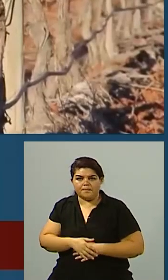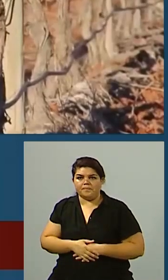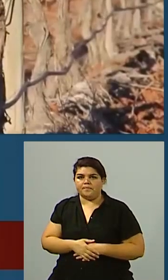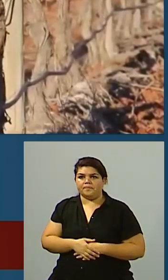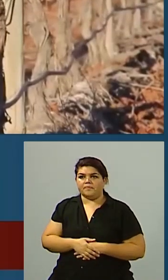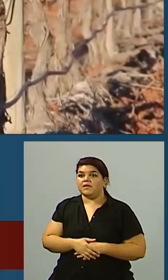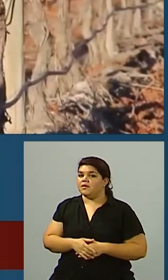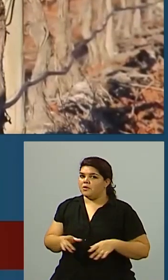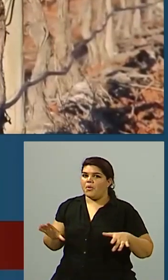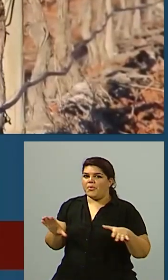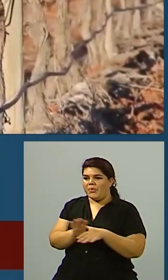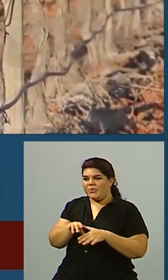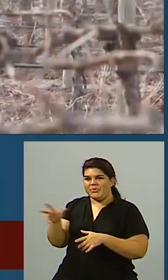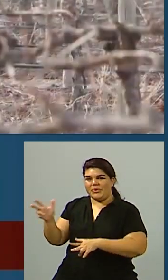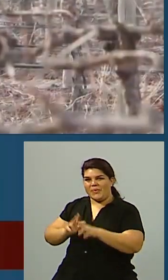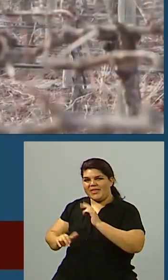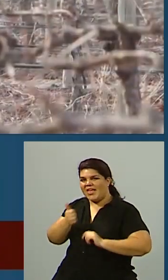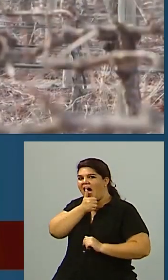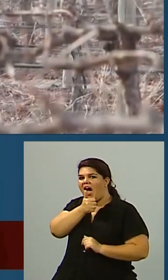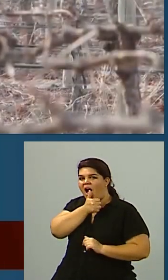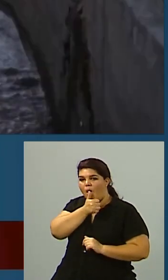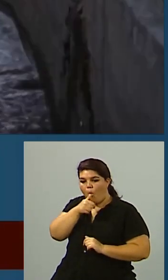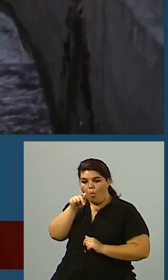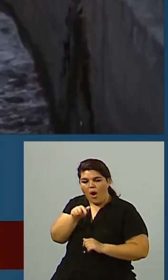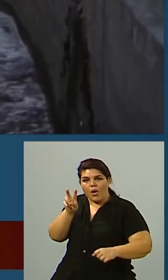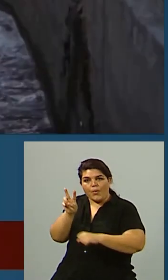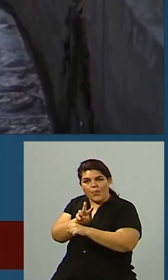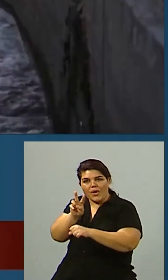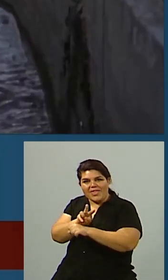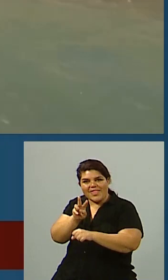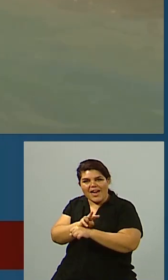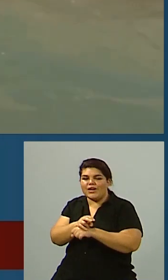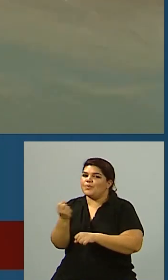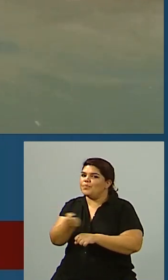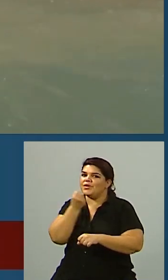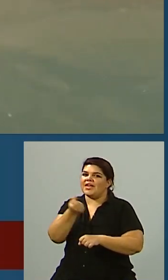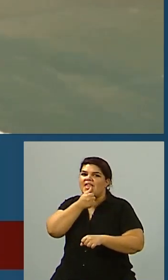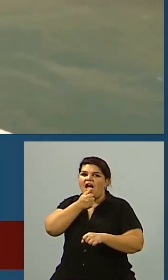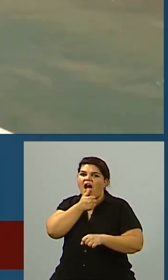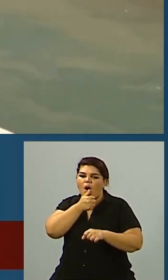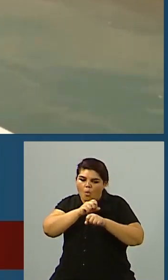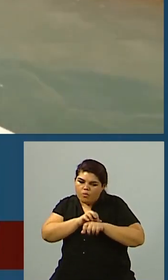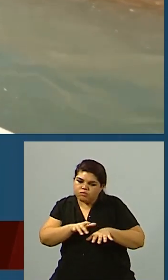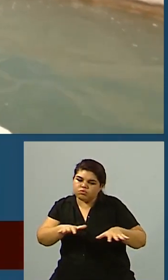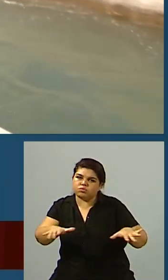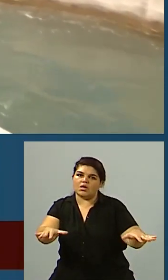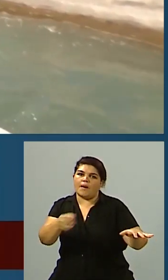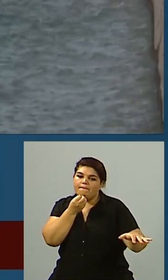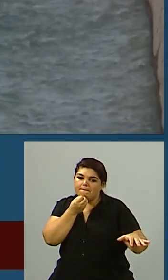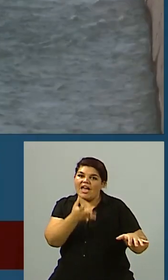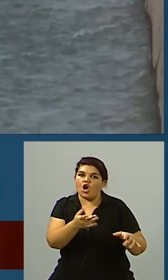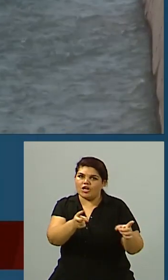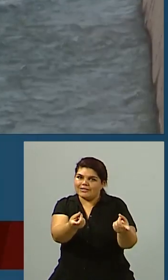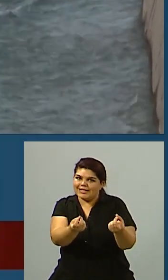aprovechar mejor este recurso que es el agua, y se viene hablando de cambiar como el sistema de riego, mejorarlo, optimizarlo, pero eso también significa